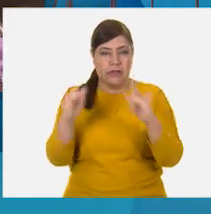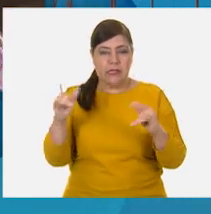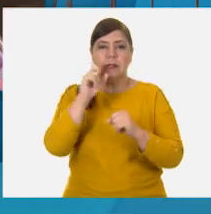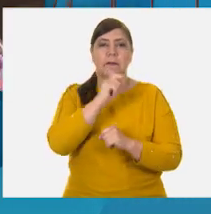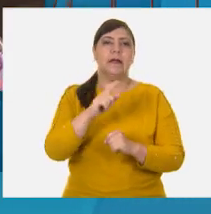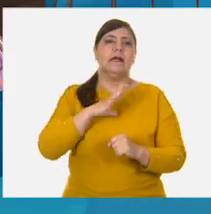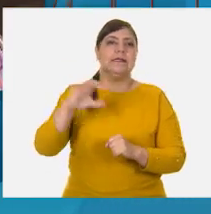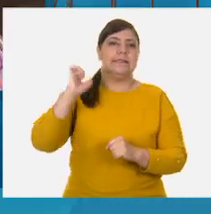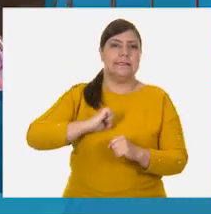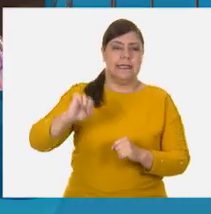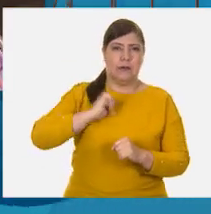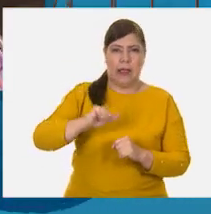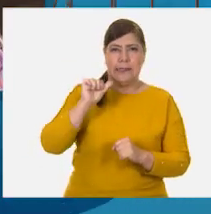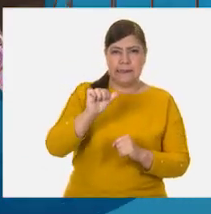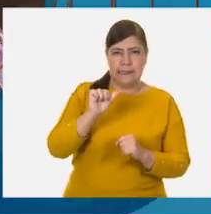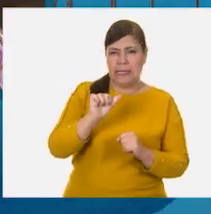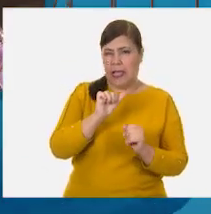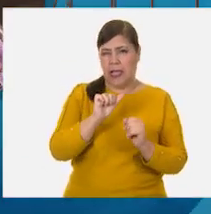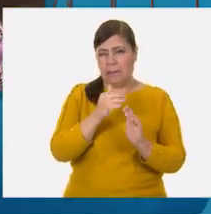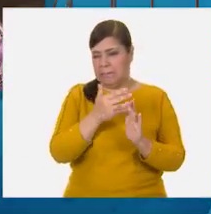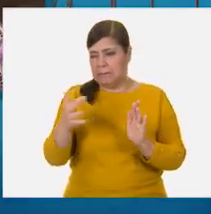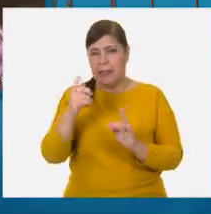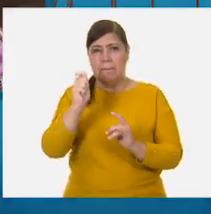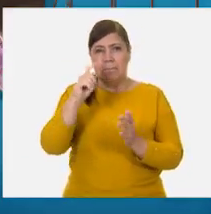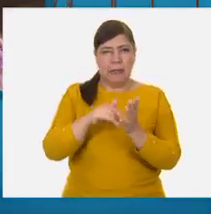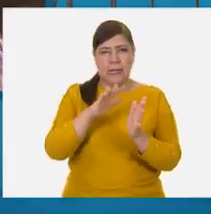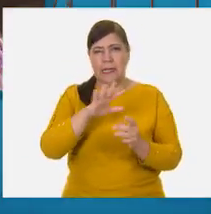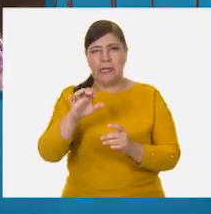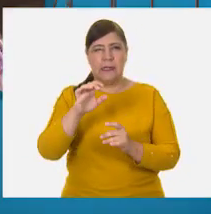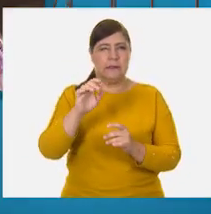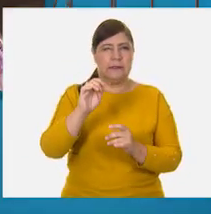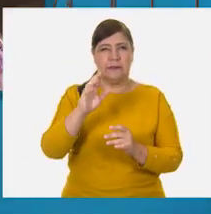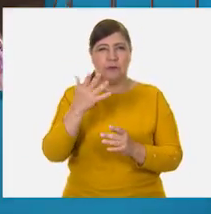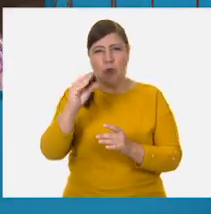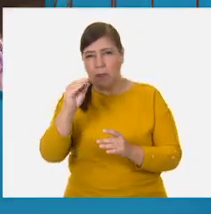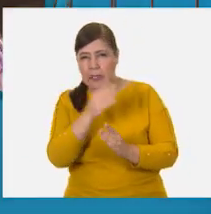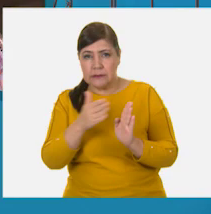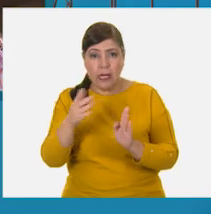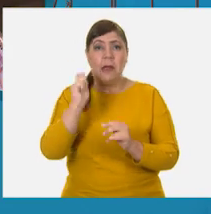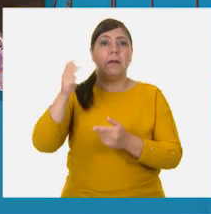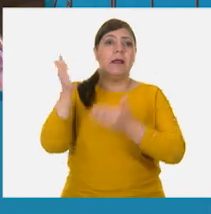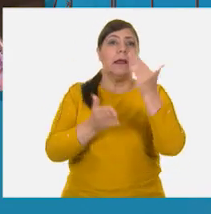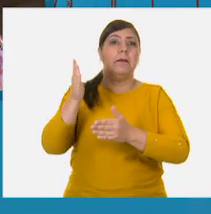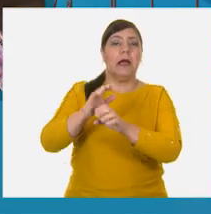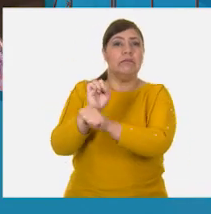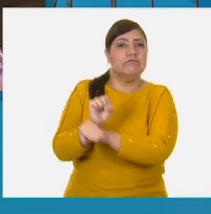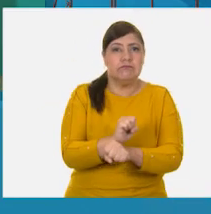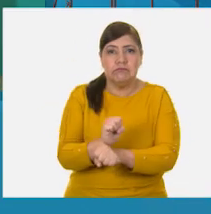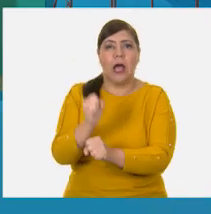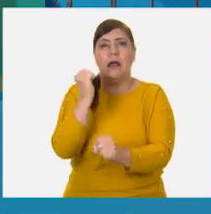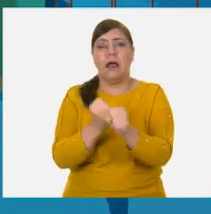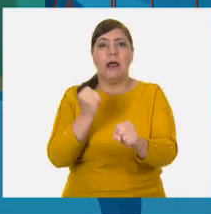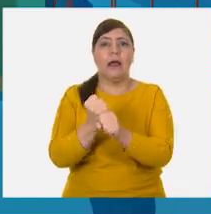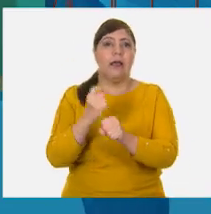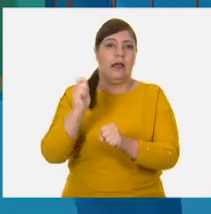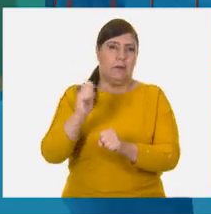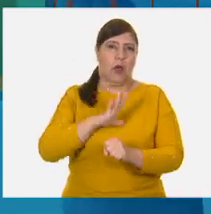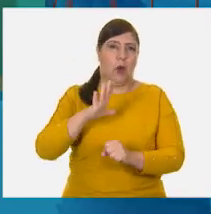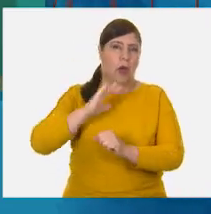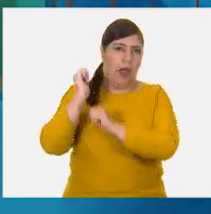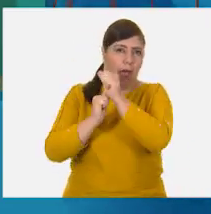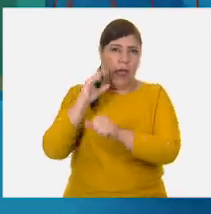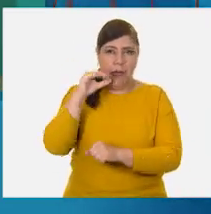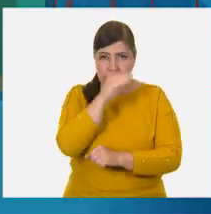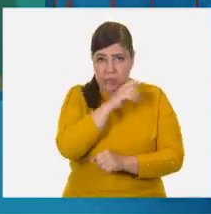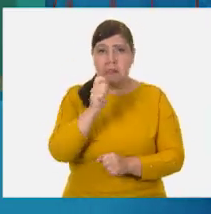del siglo XVI, llegaron los primeros esclavos de origen africano a nuestro territorio y sin duda también hubo desde muy